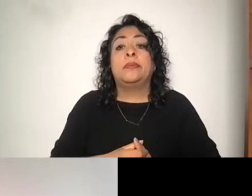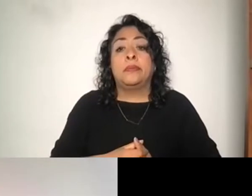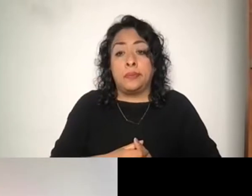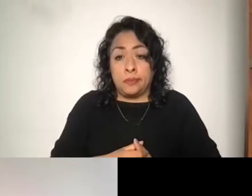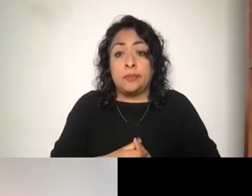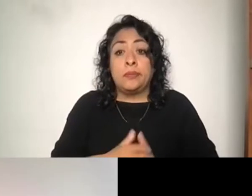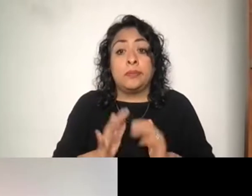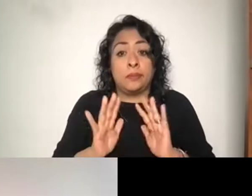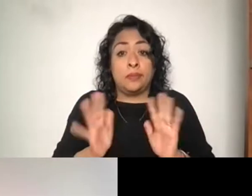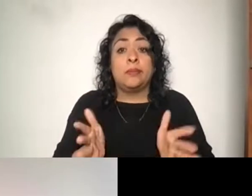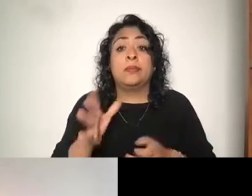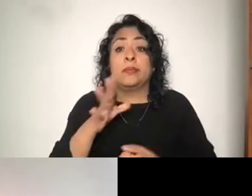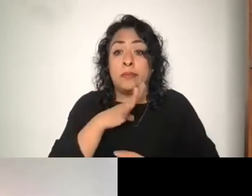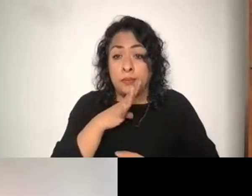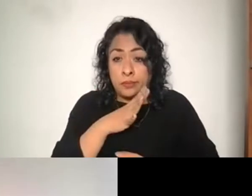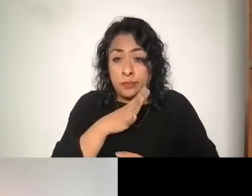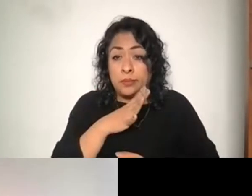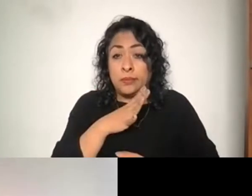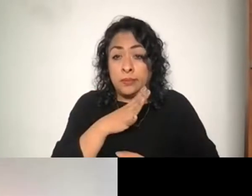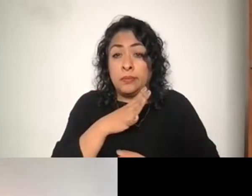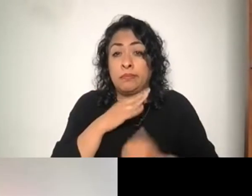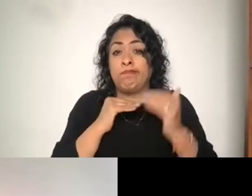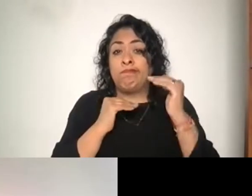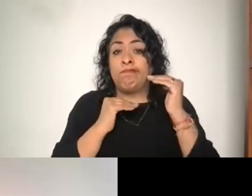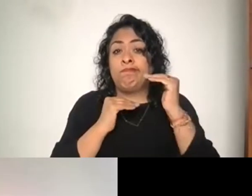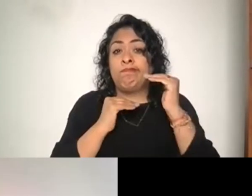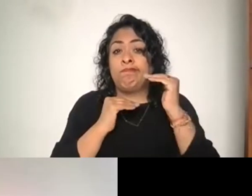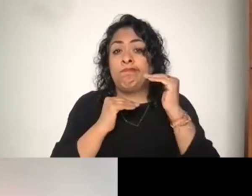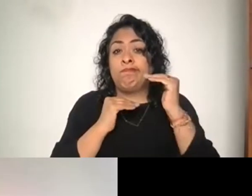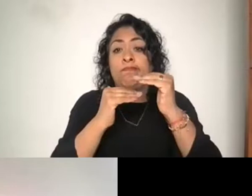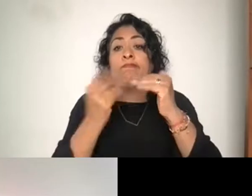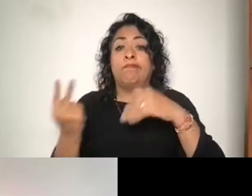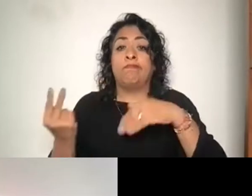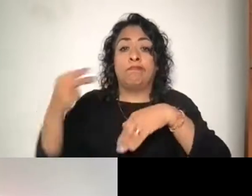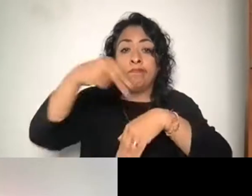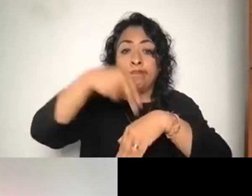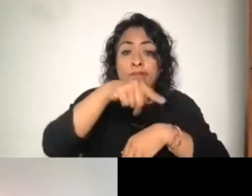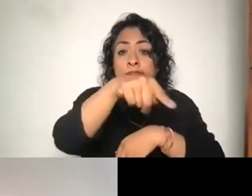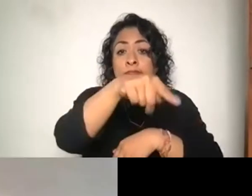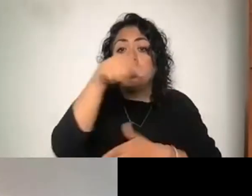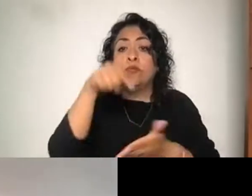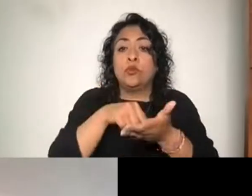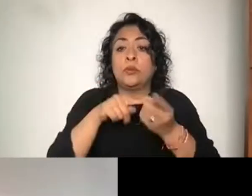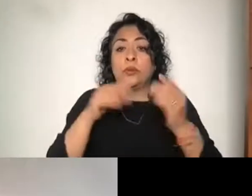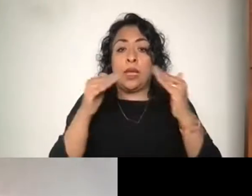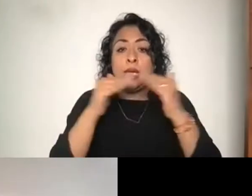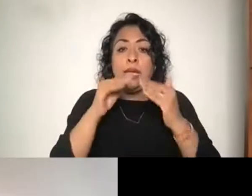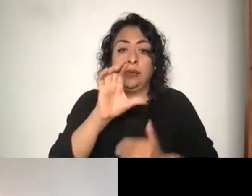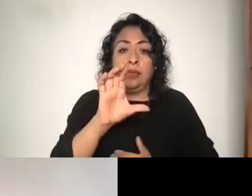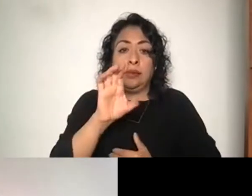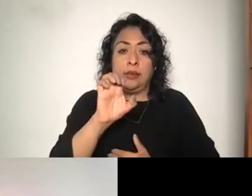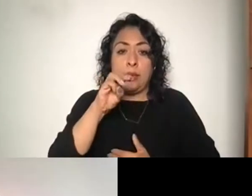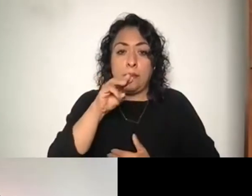ya vamos a tener un cupo limitado presencial en la casa del CEMEFI y de